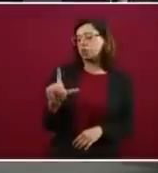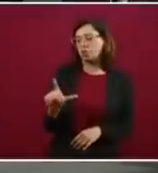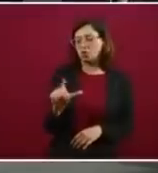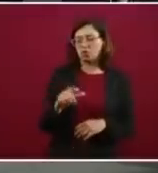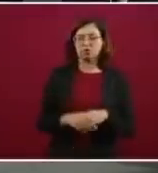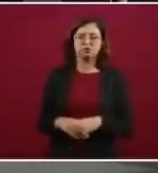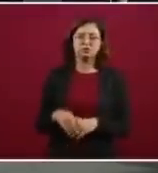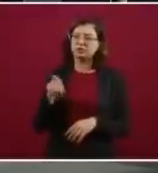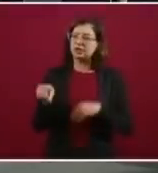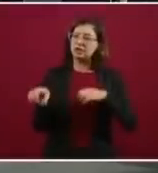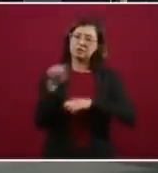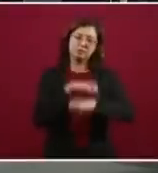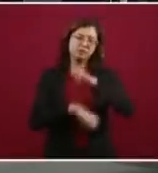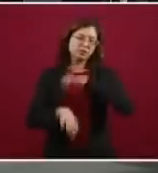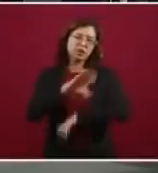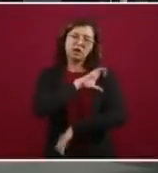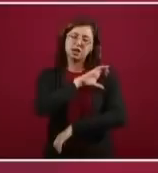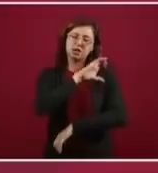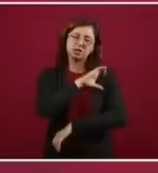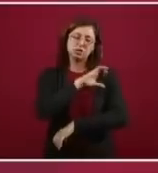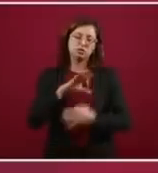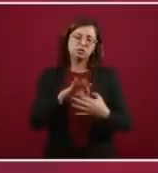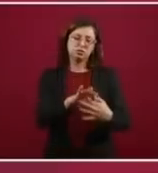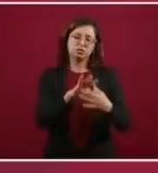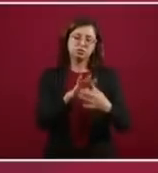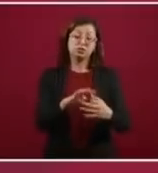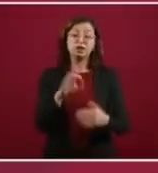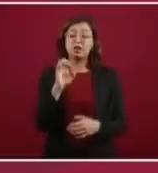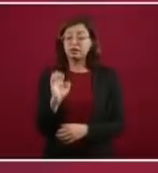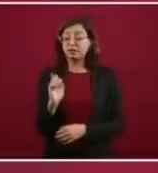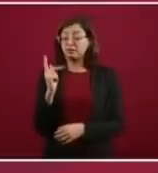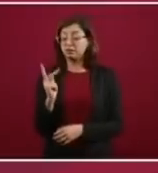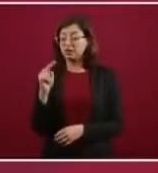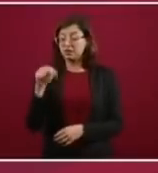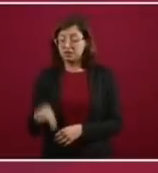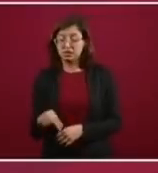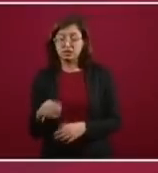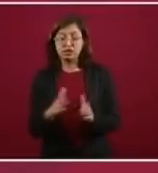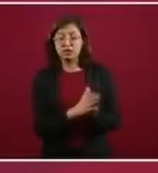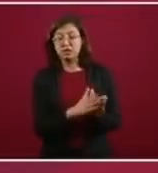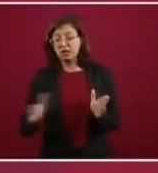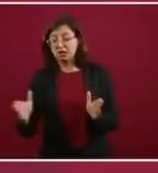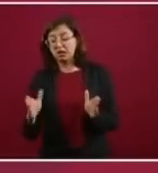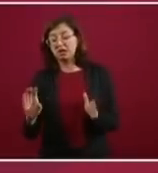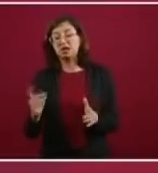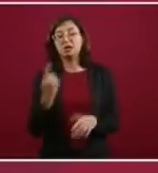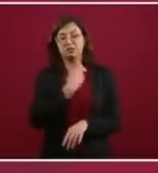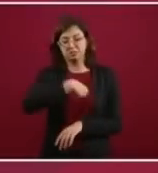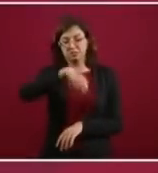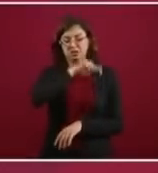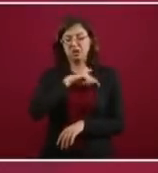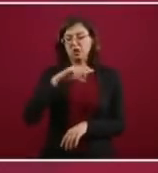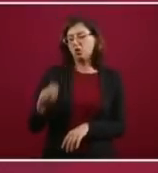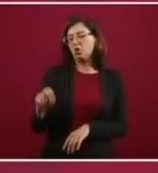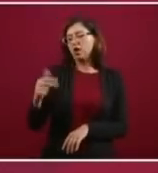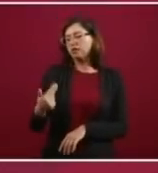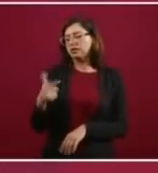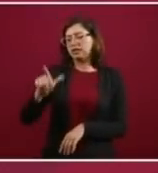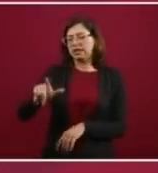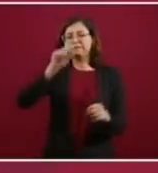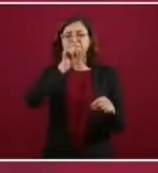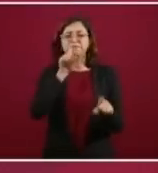era la principal. Y en el sexenio pasado, OHL, otra empresa española.